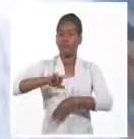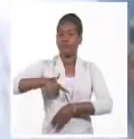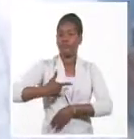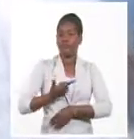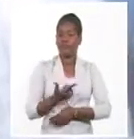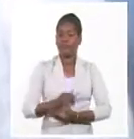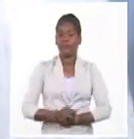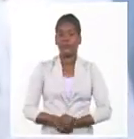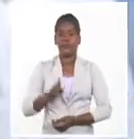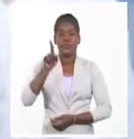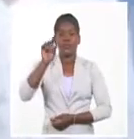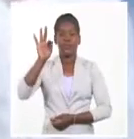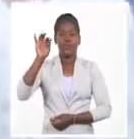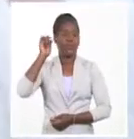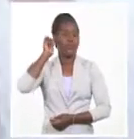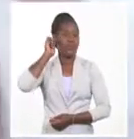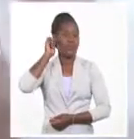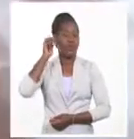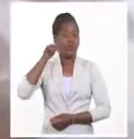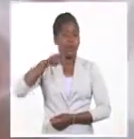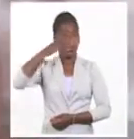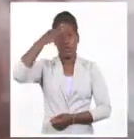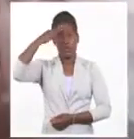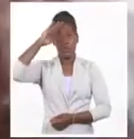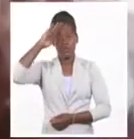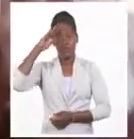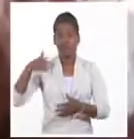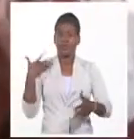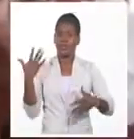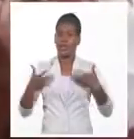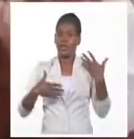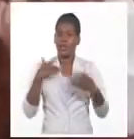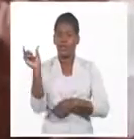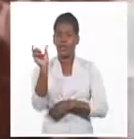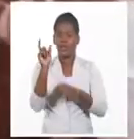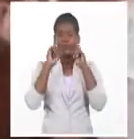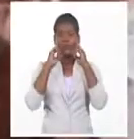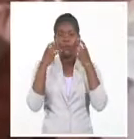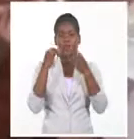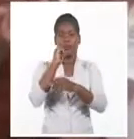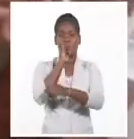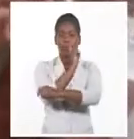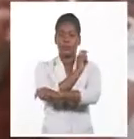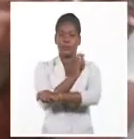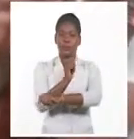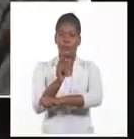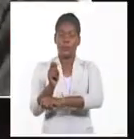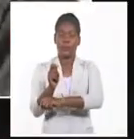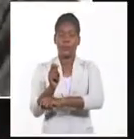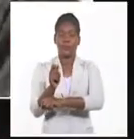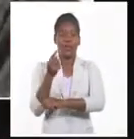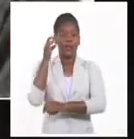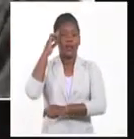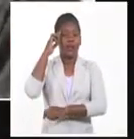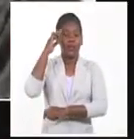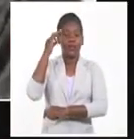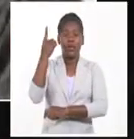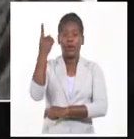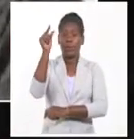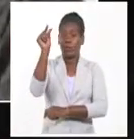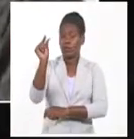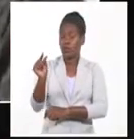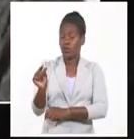Cada 18 de febrero Cuba homenajea el quehacer de los instructores de arte. La fecha recuerda a la joven instructora Olga Alonso,